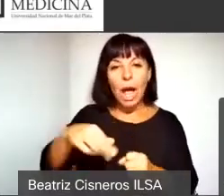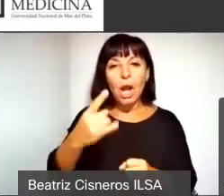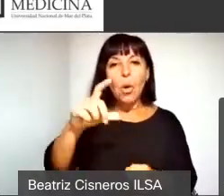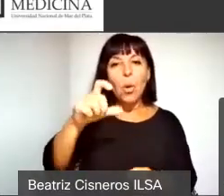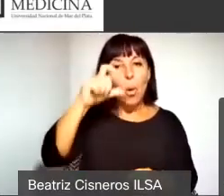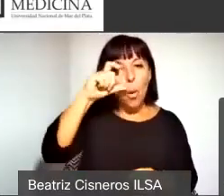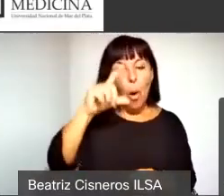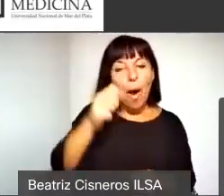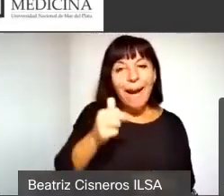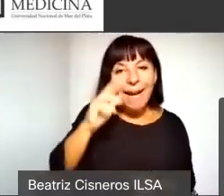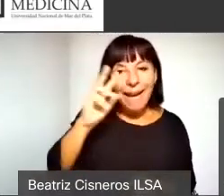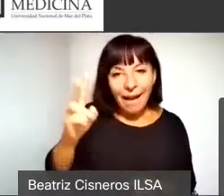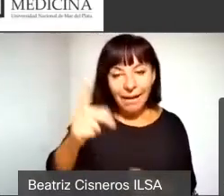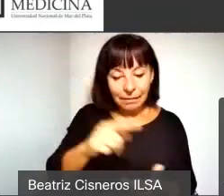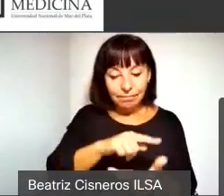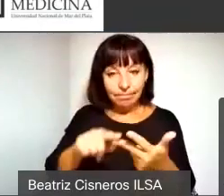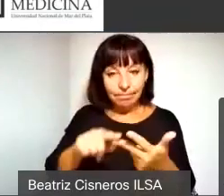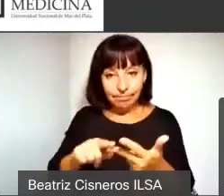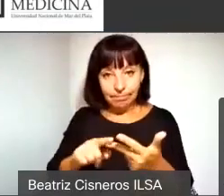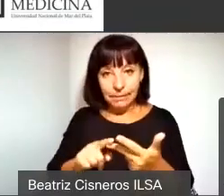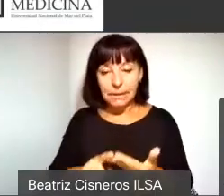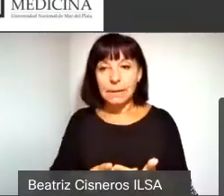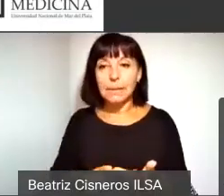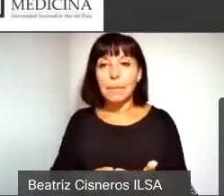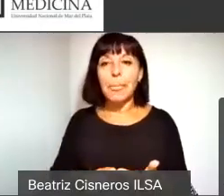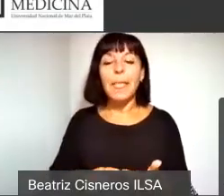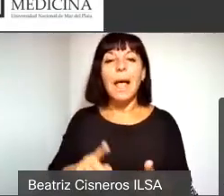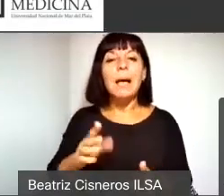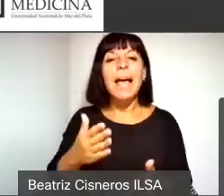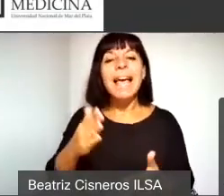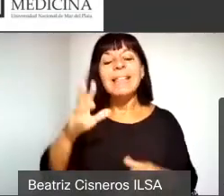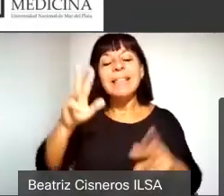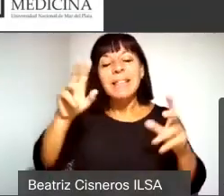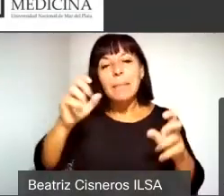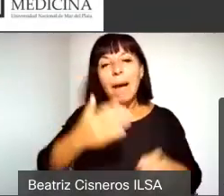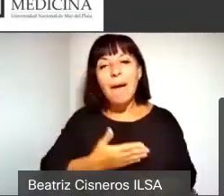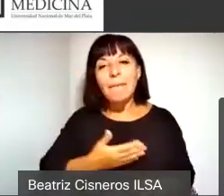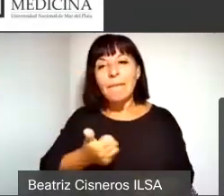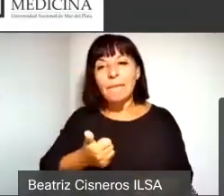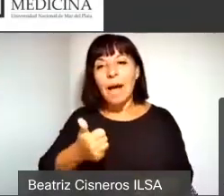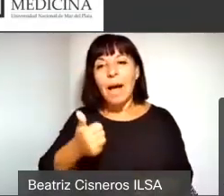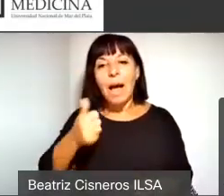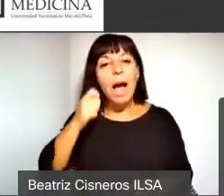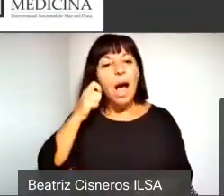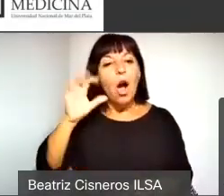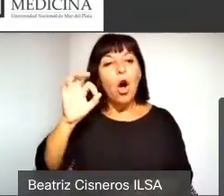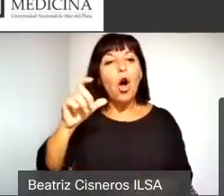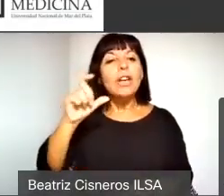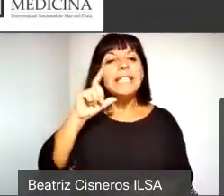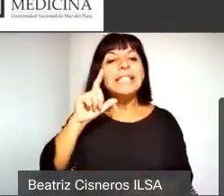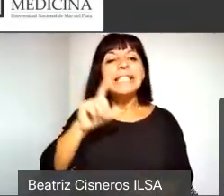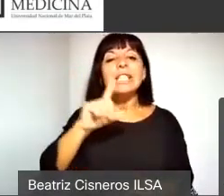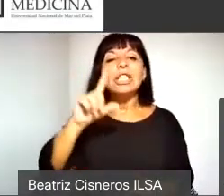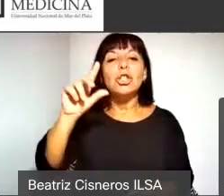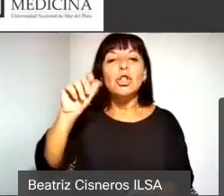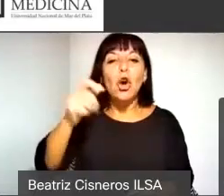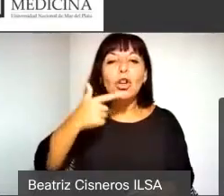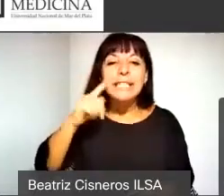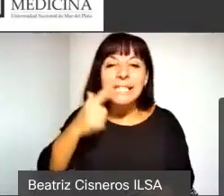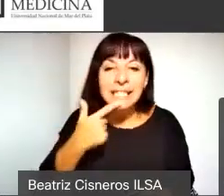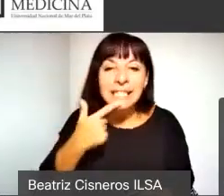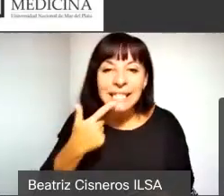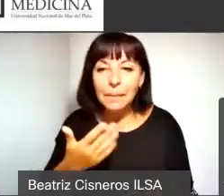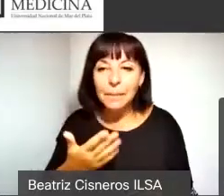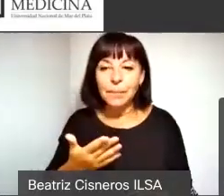3 estructuras. Y en relación a la fagocitosis, yo más o menos como que la describí bien por arriba porque